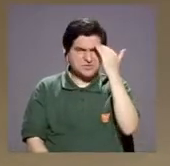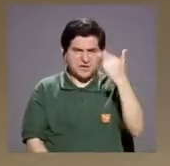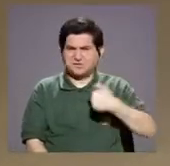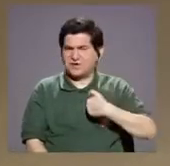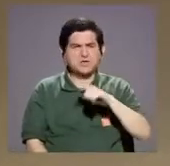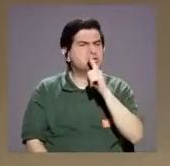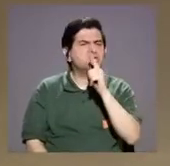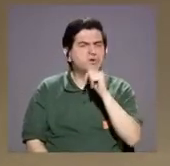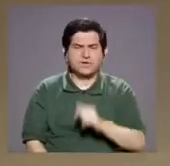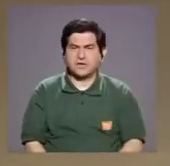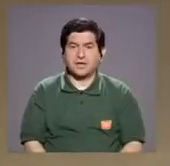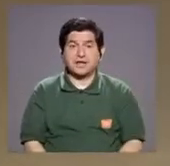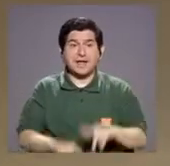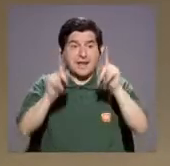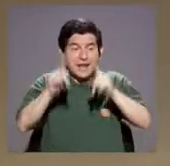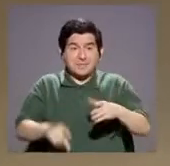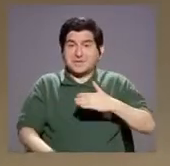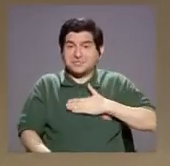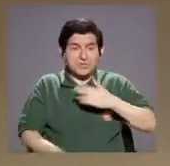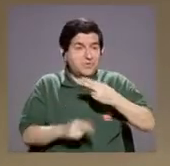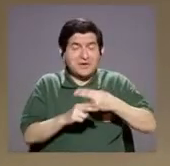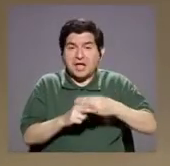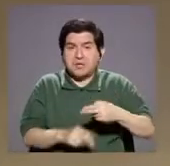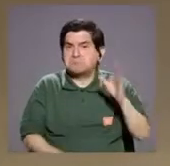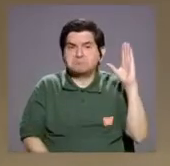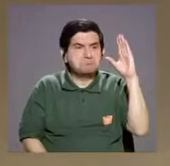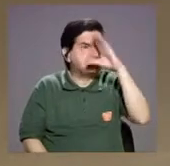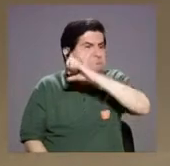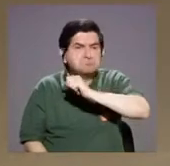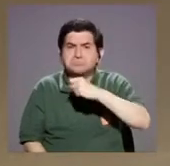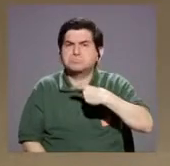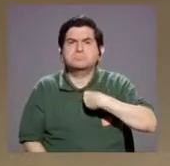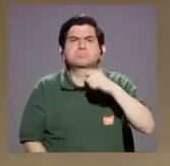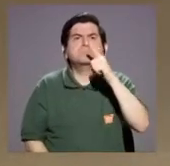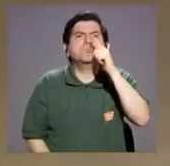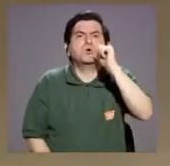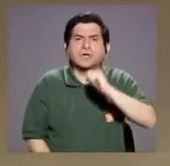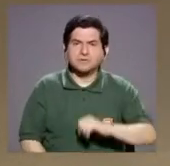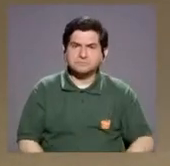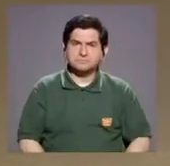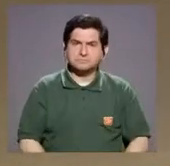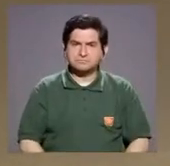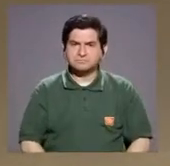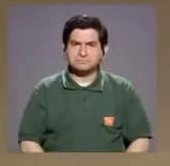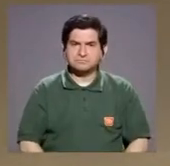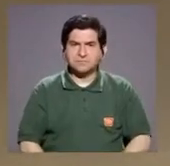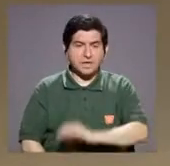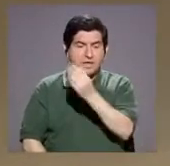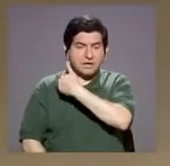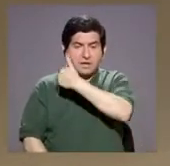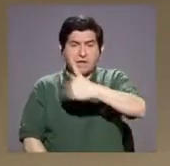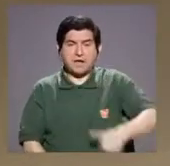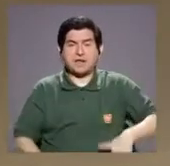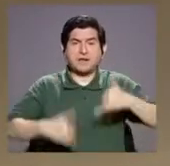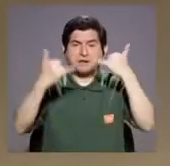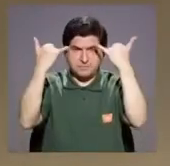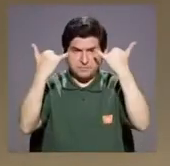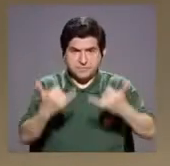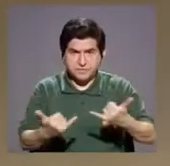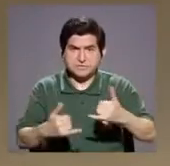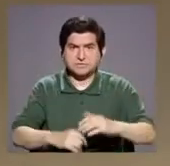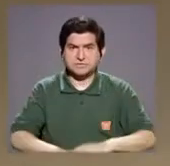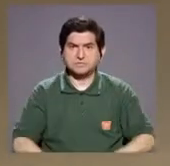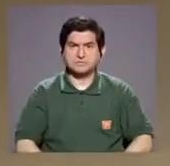la que me nombró no me reconoce y en el presidente actual